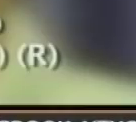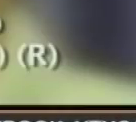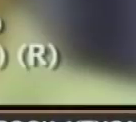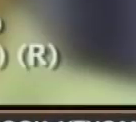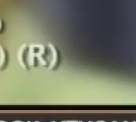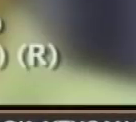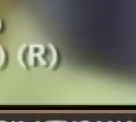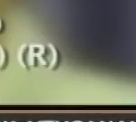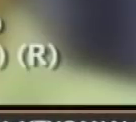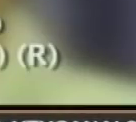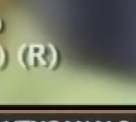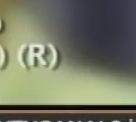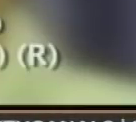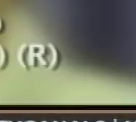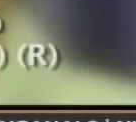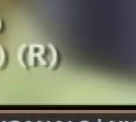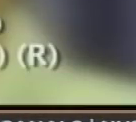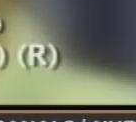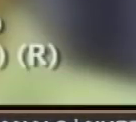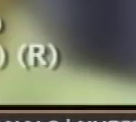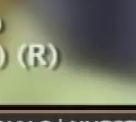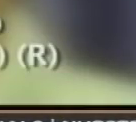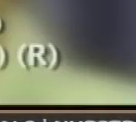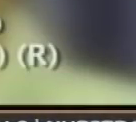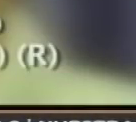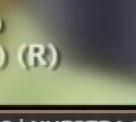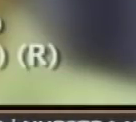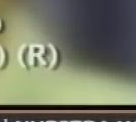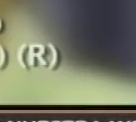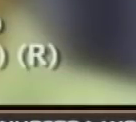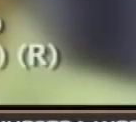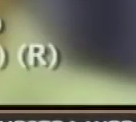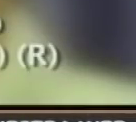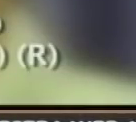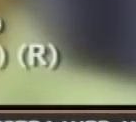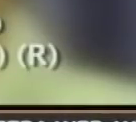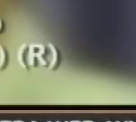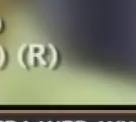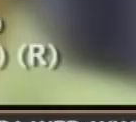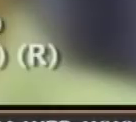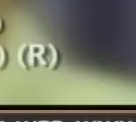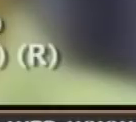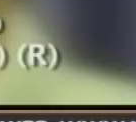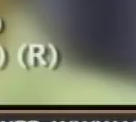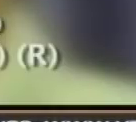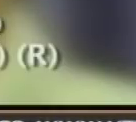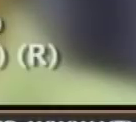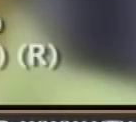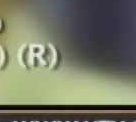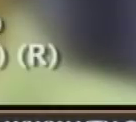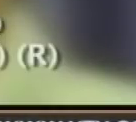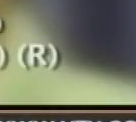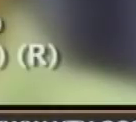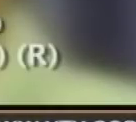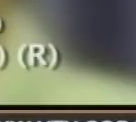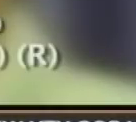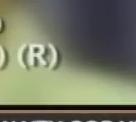sí, a la hora de equiparlo, su COI disponible, sí hay bastante armamento para